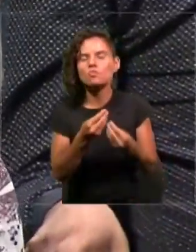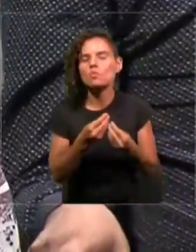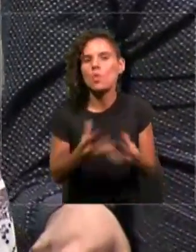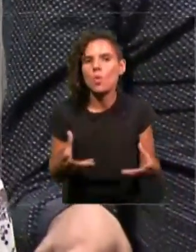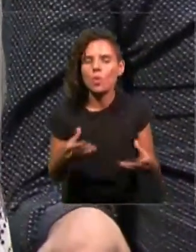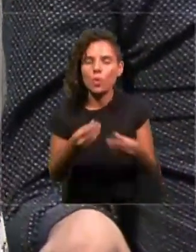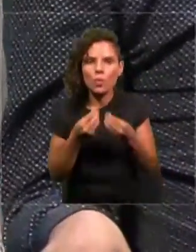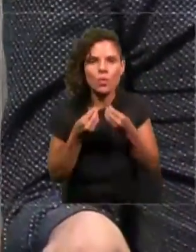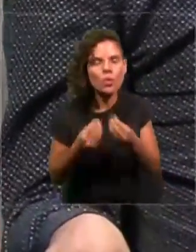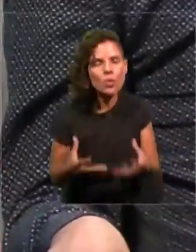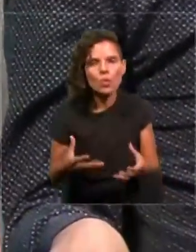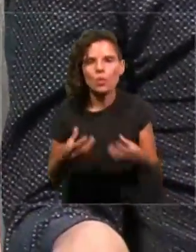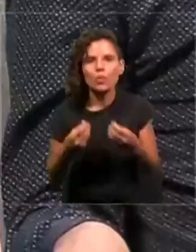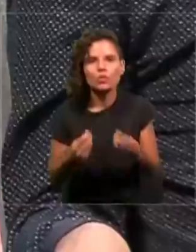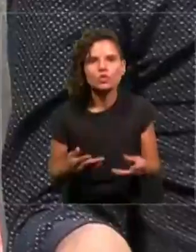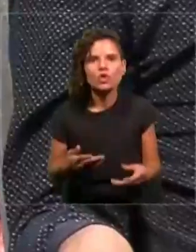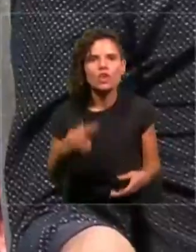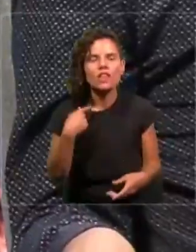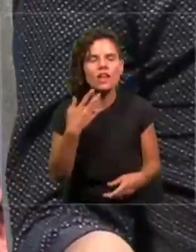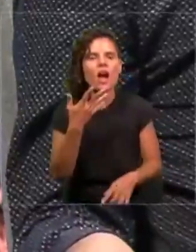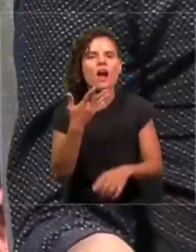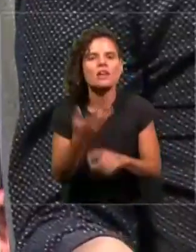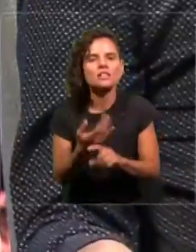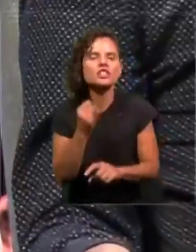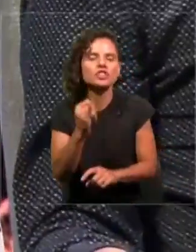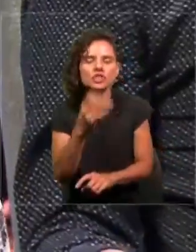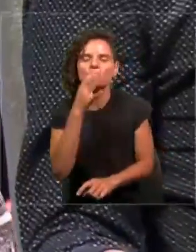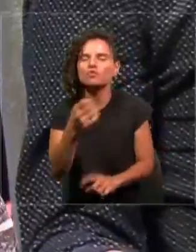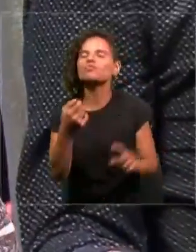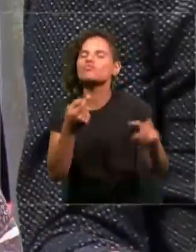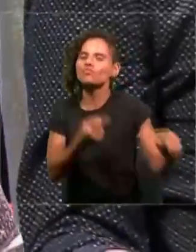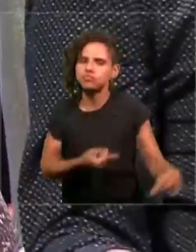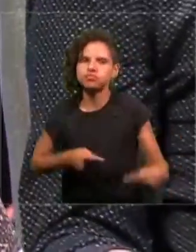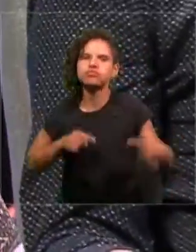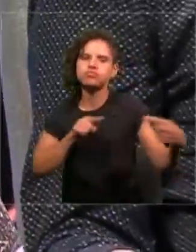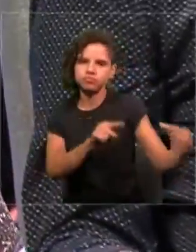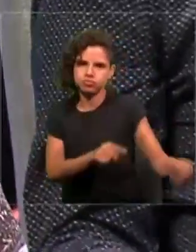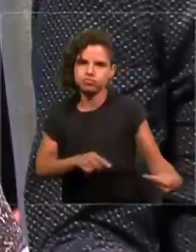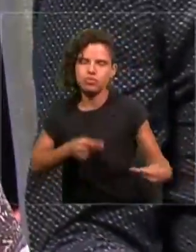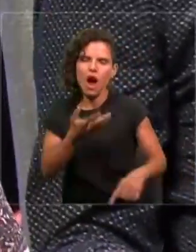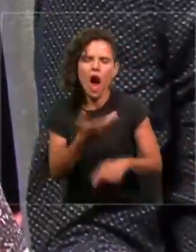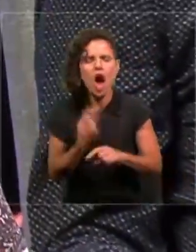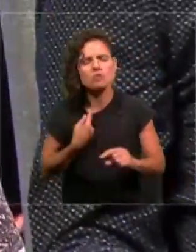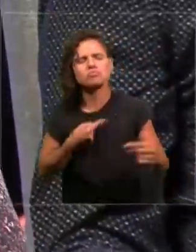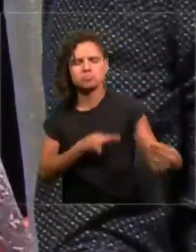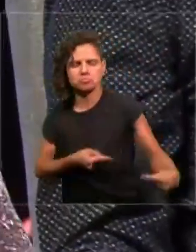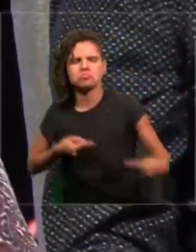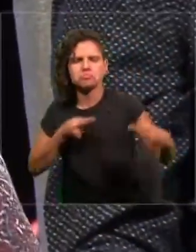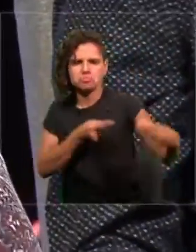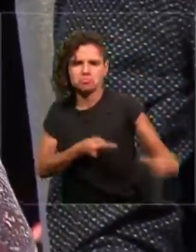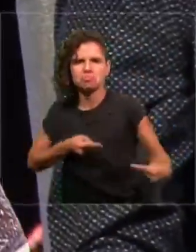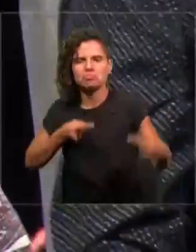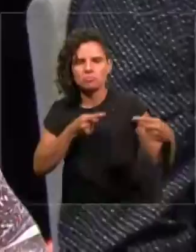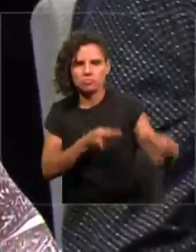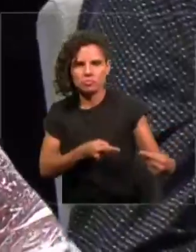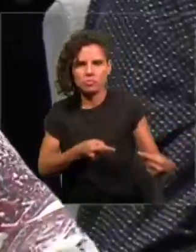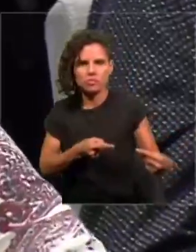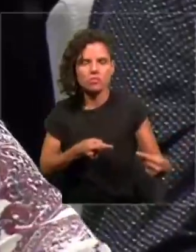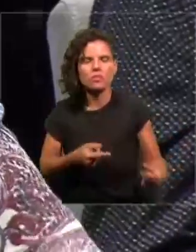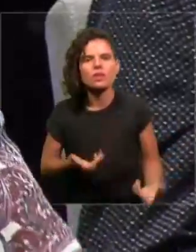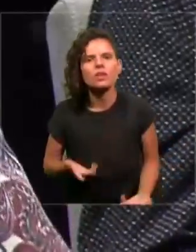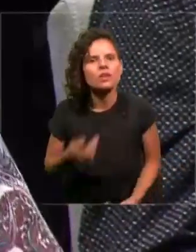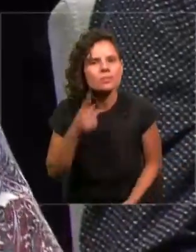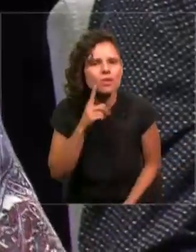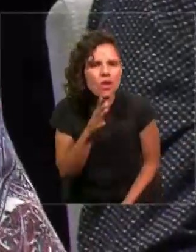y empeñoso de que se dialogaba. Bueno, dialogar en ese caso era una mera